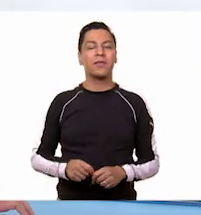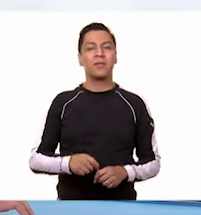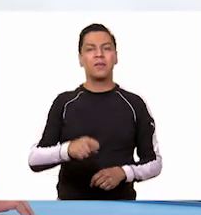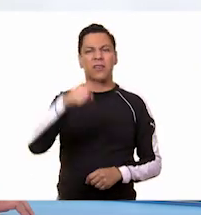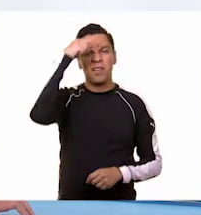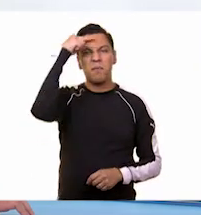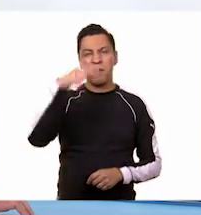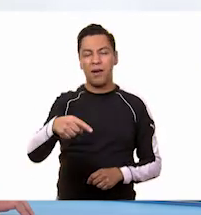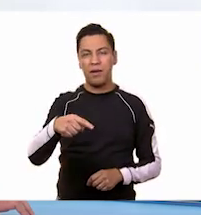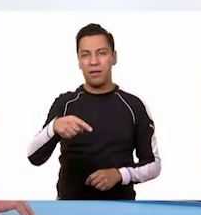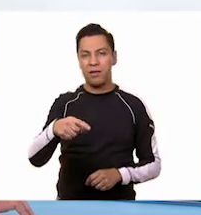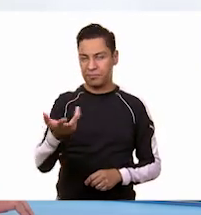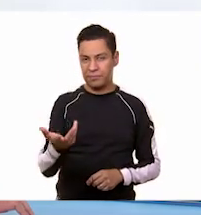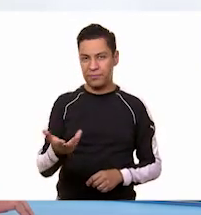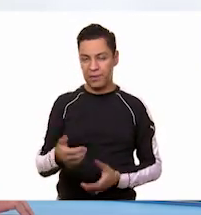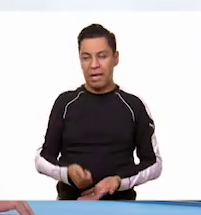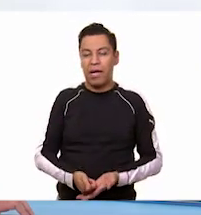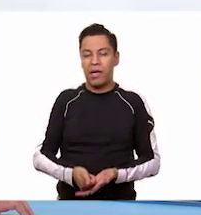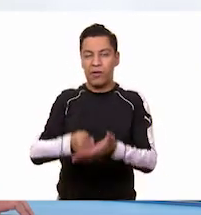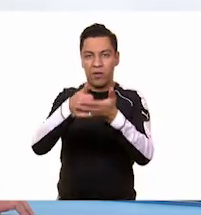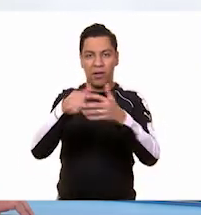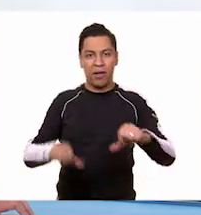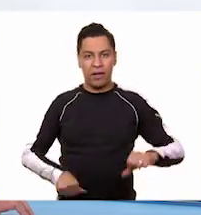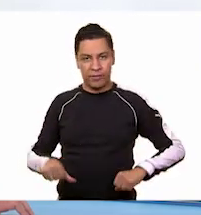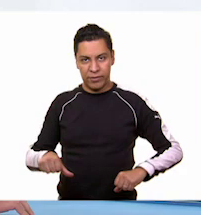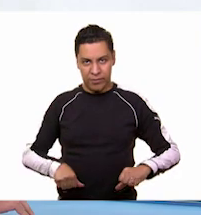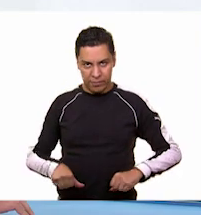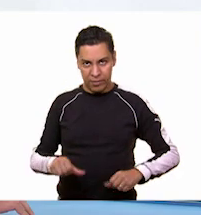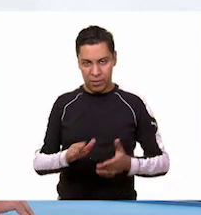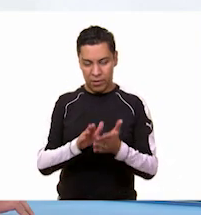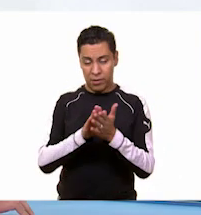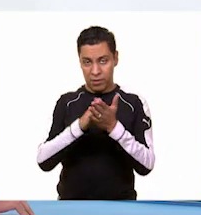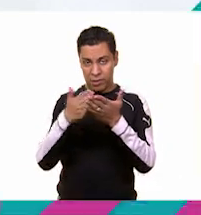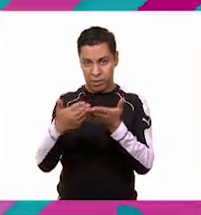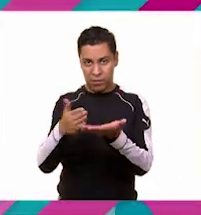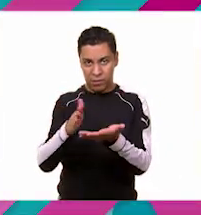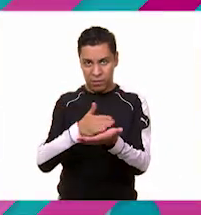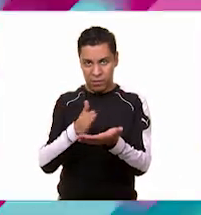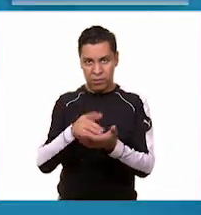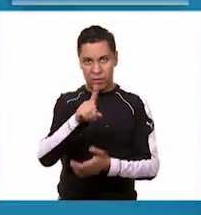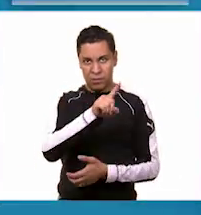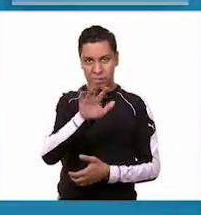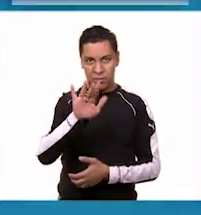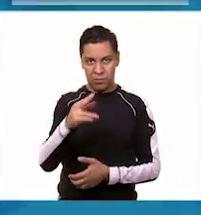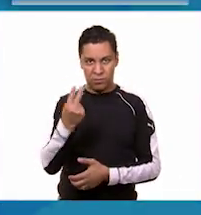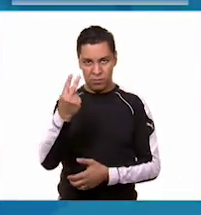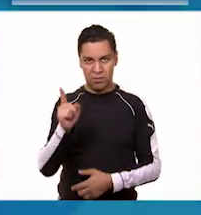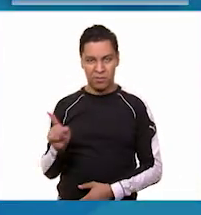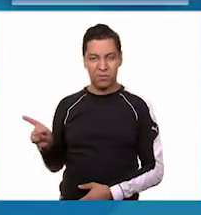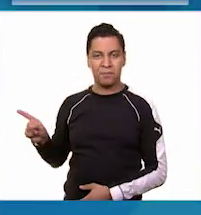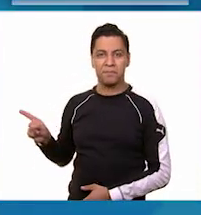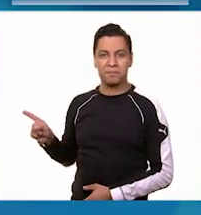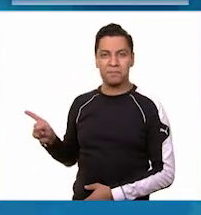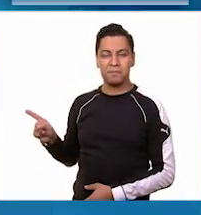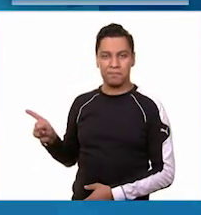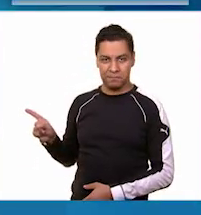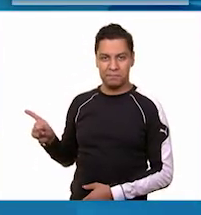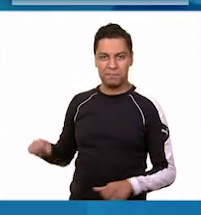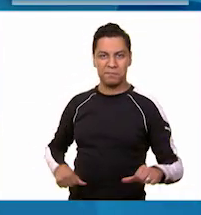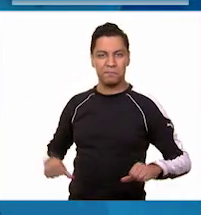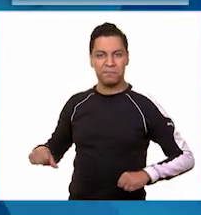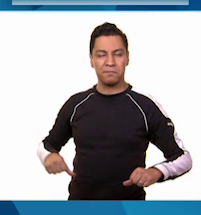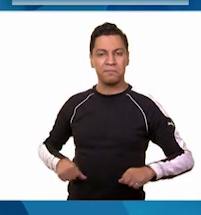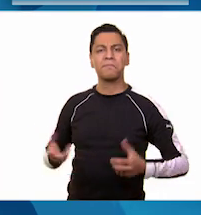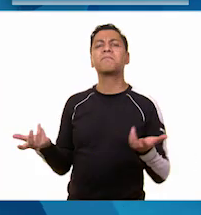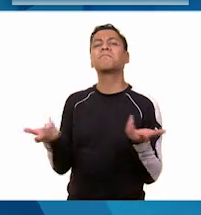esto, nos vamos a ayudar de la actividad que viene en la página 152 de su libro. María, ¿nos ayudas